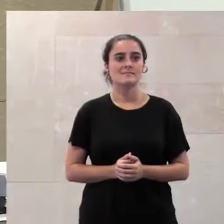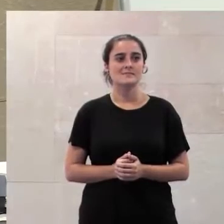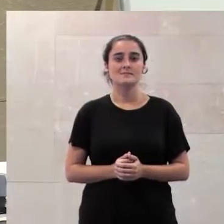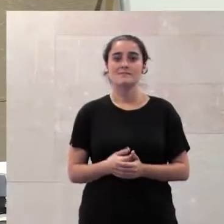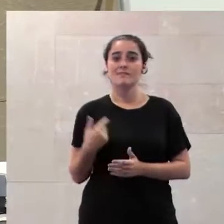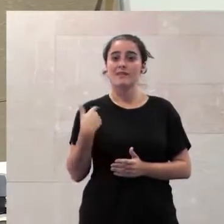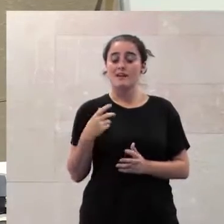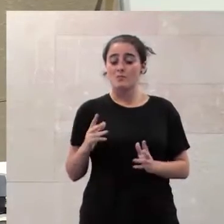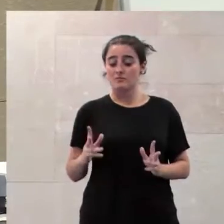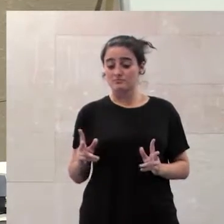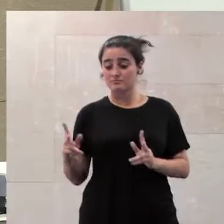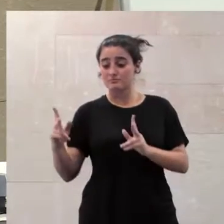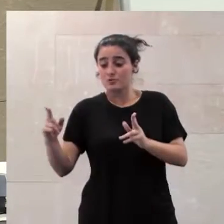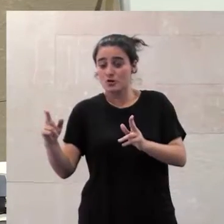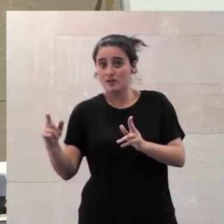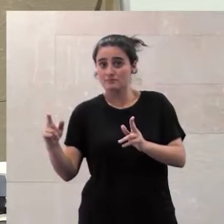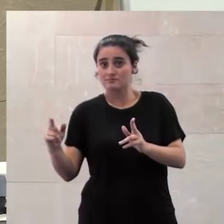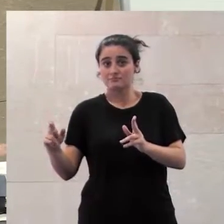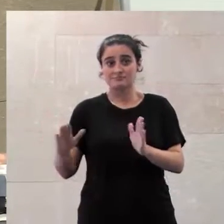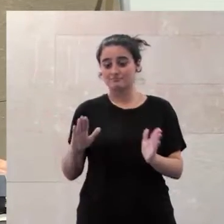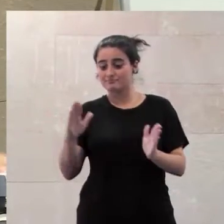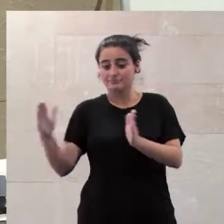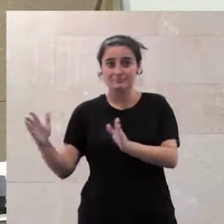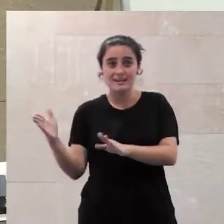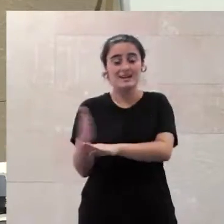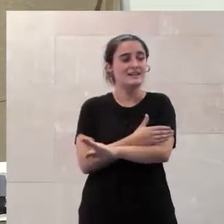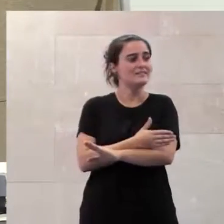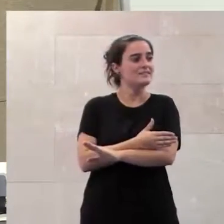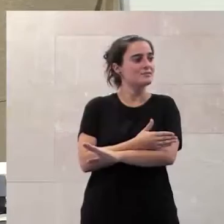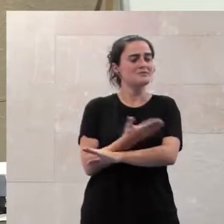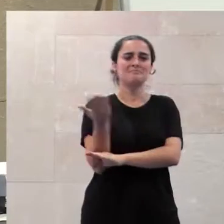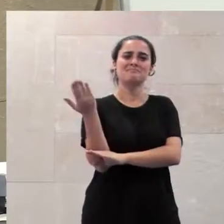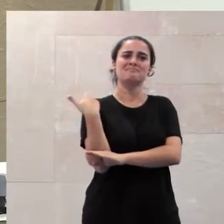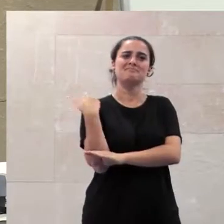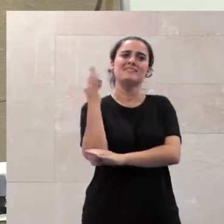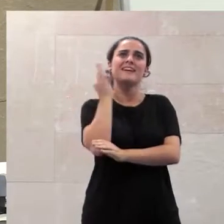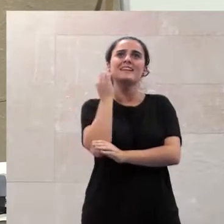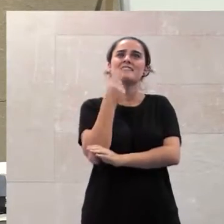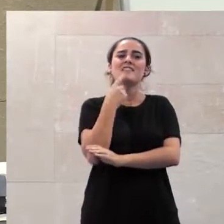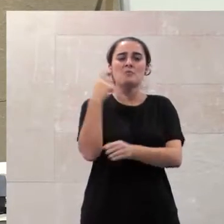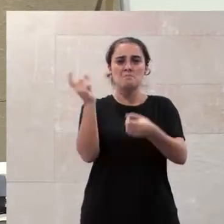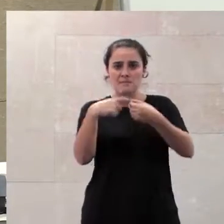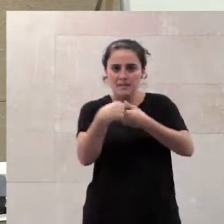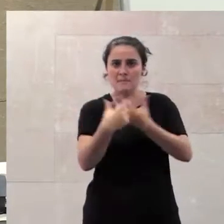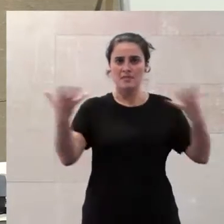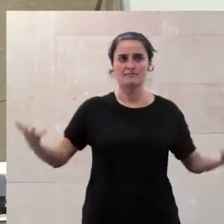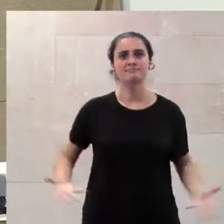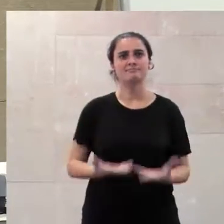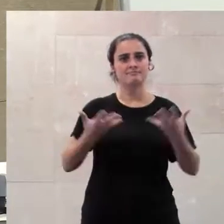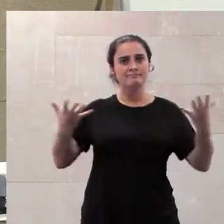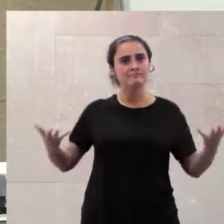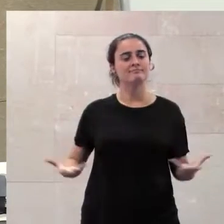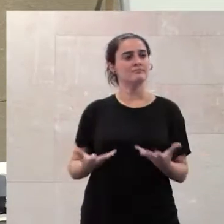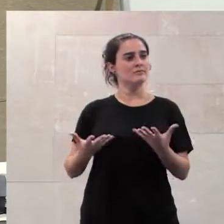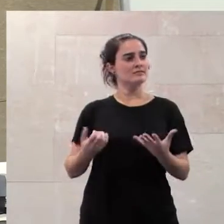Antes de pasar al siguiente bloque, vamos a, bueno, como ellas hacían un llamamiento a la participación, como